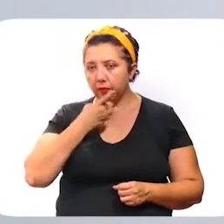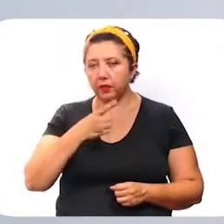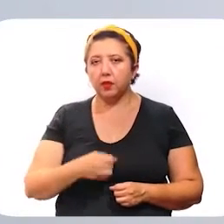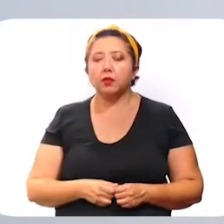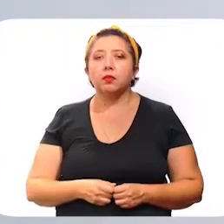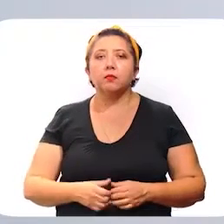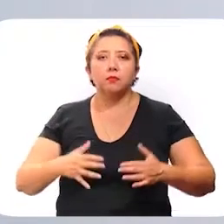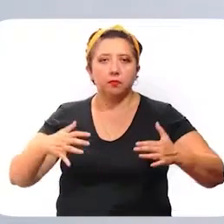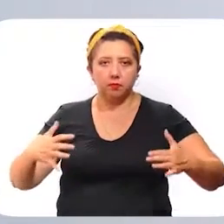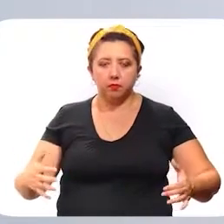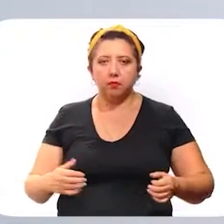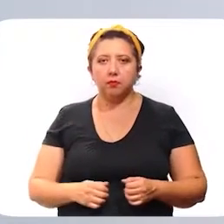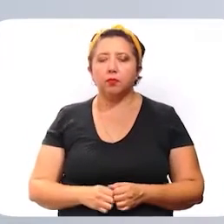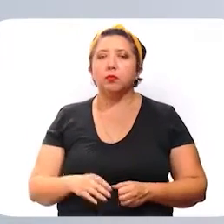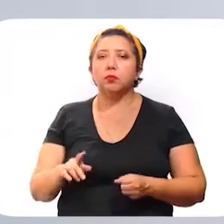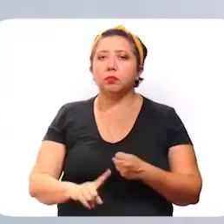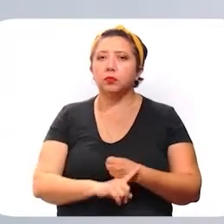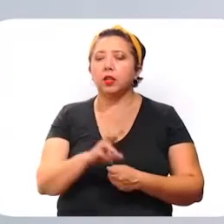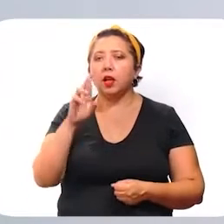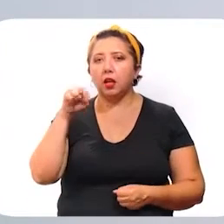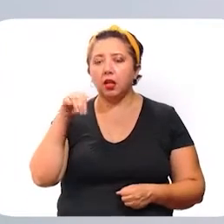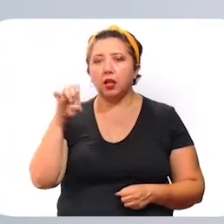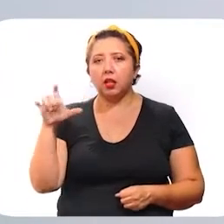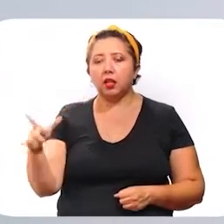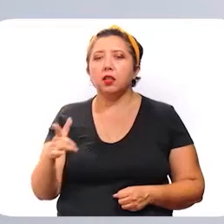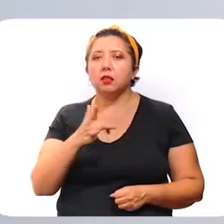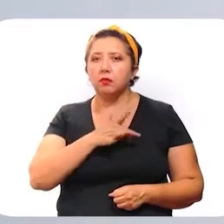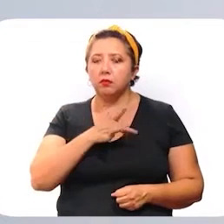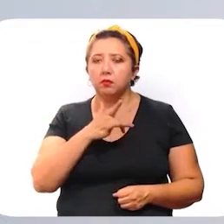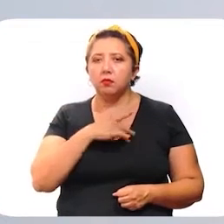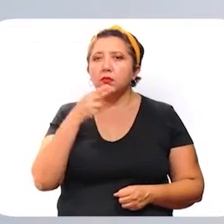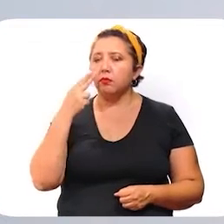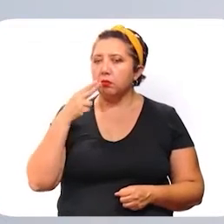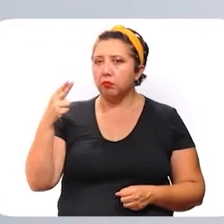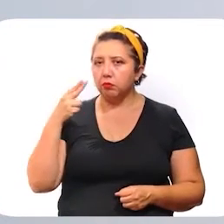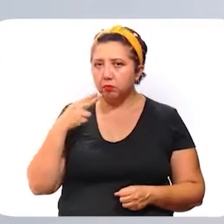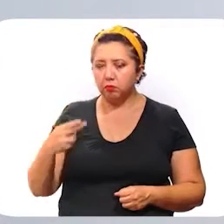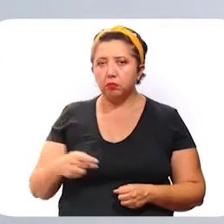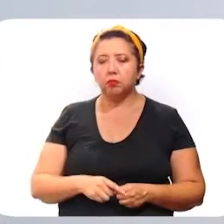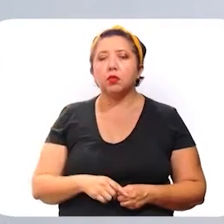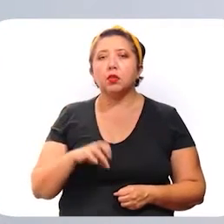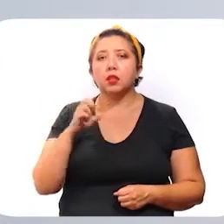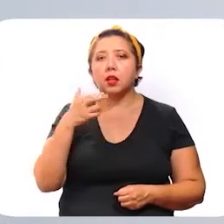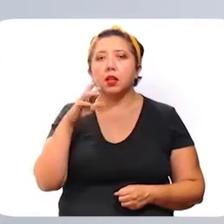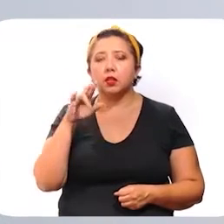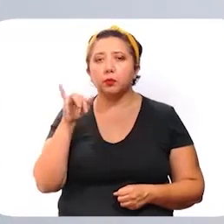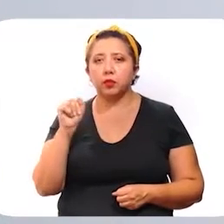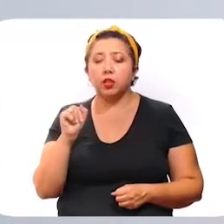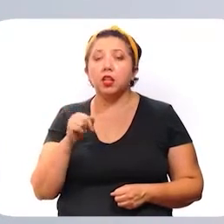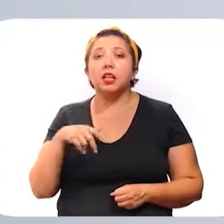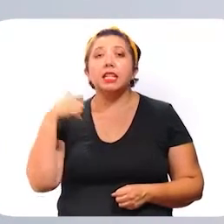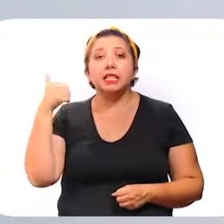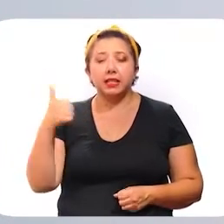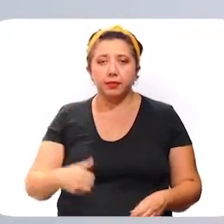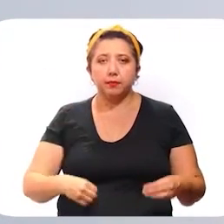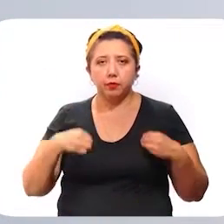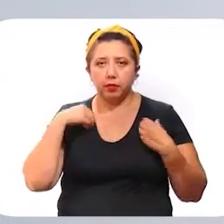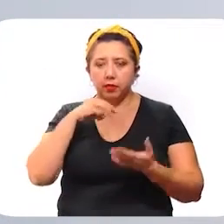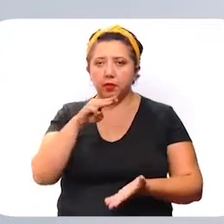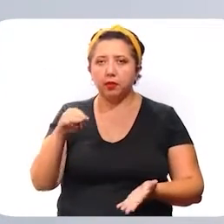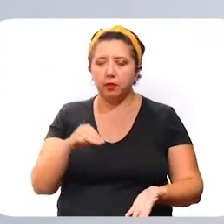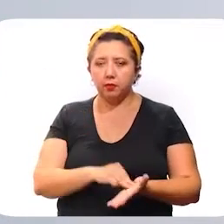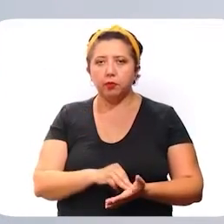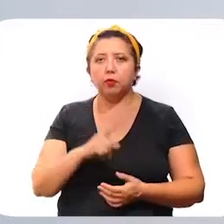diabetes mellitus, obesidad, insuficiencia renal crónica, cardiopatía, tabaquismo, hepatopatía. 6 residían en